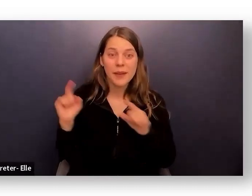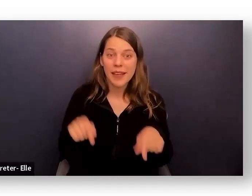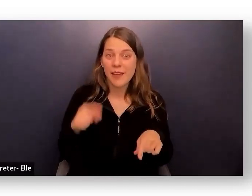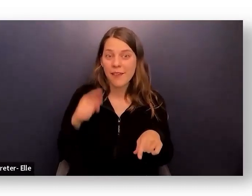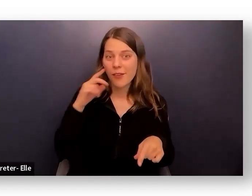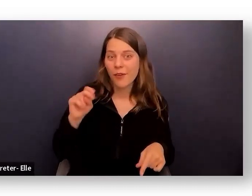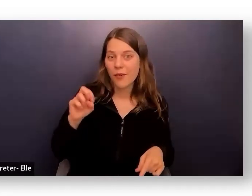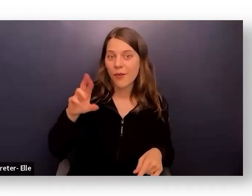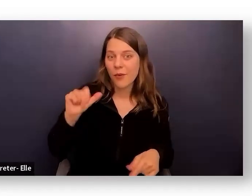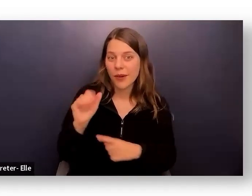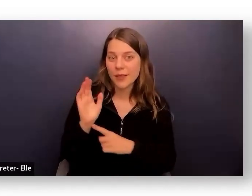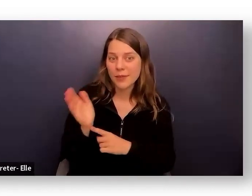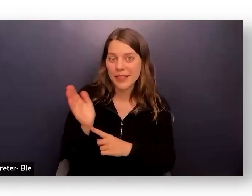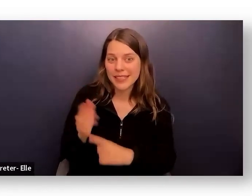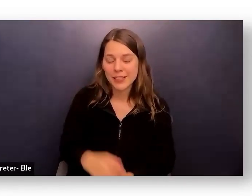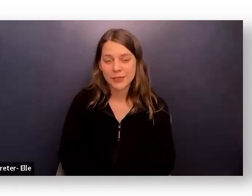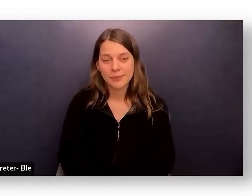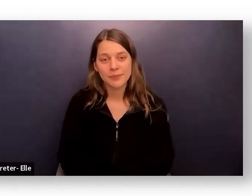les indias.